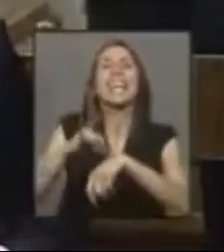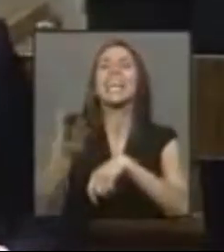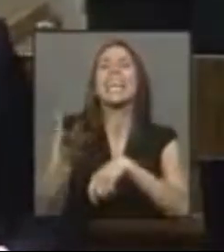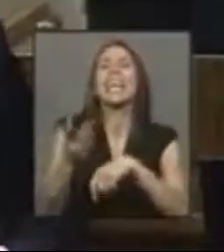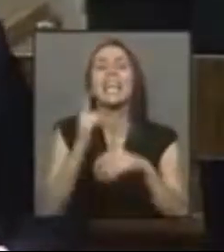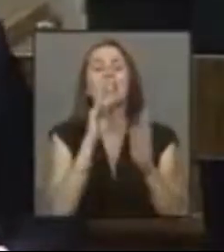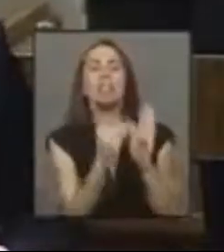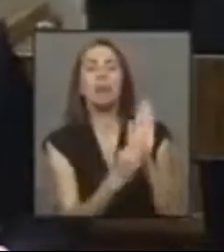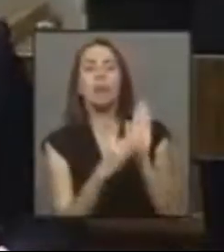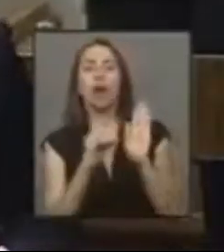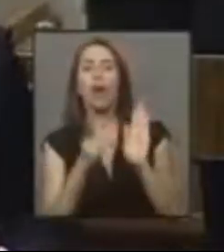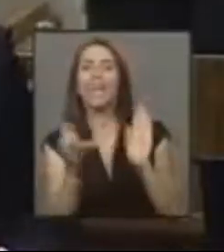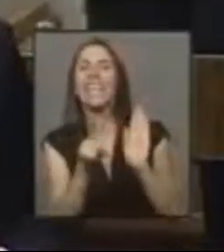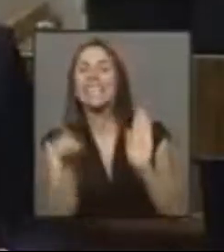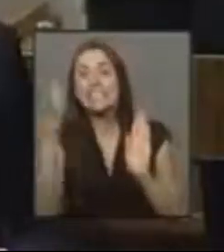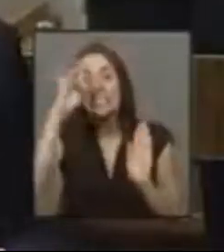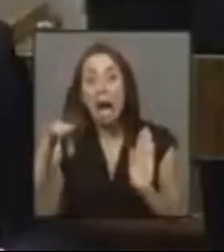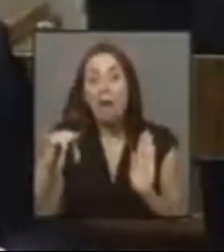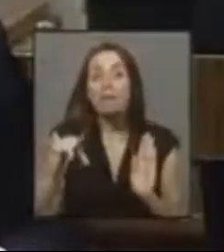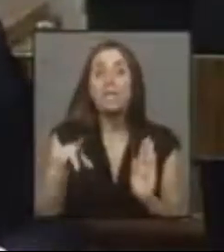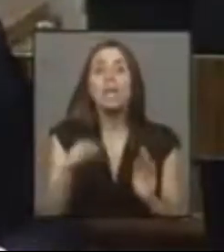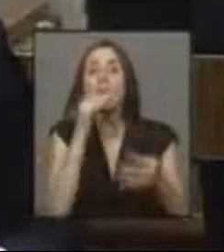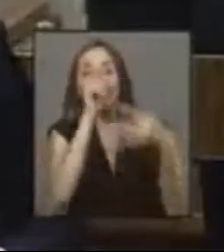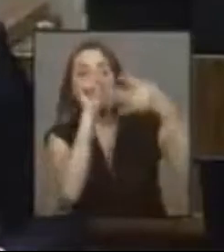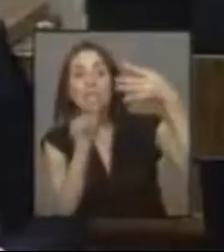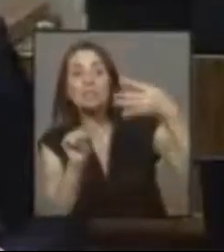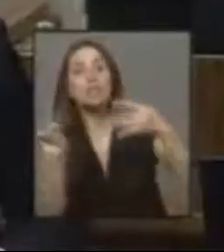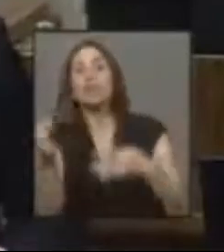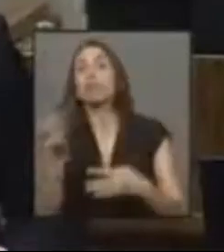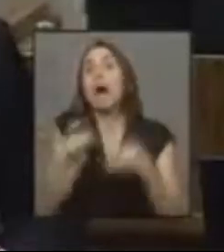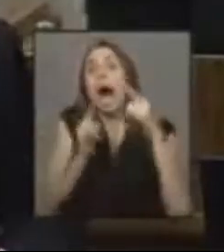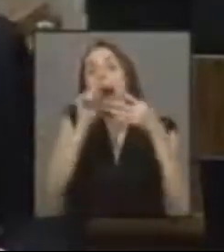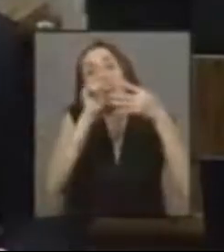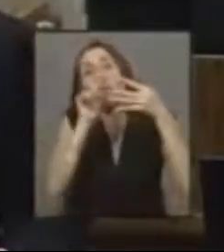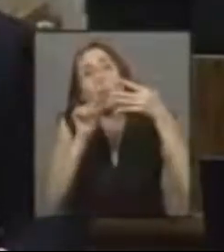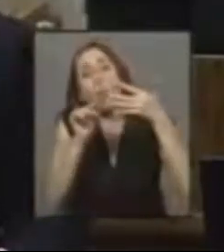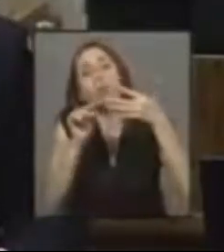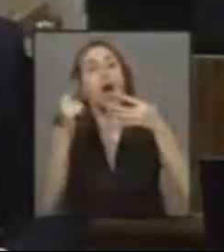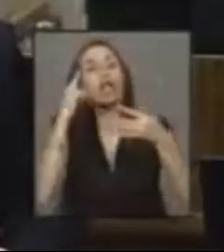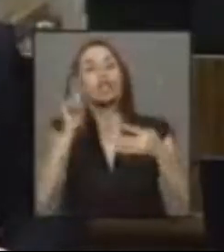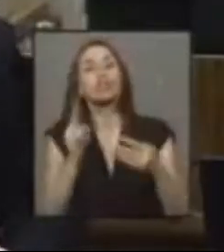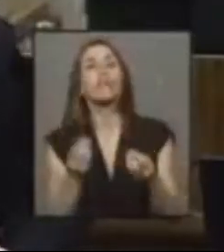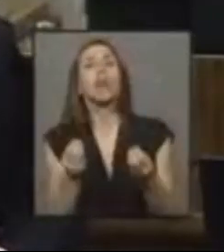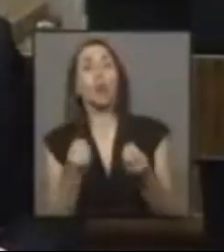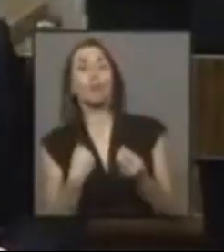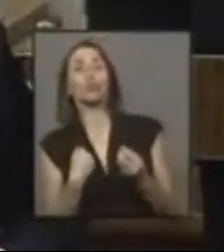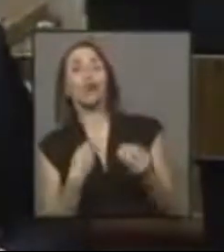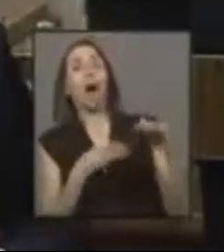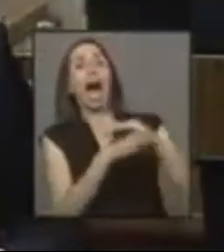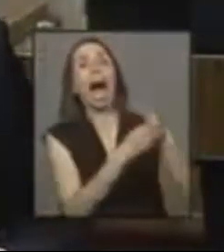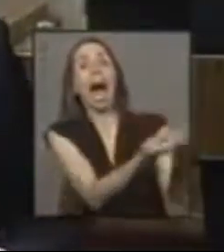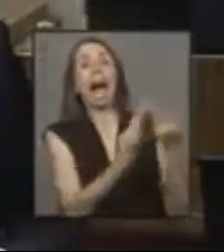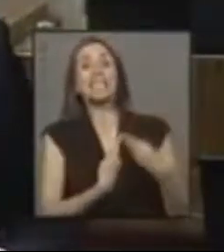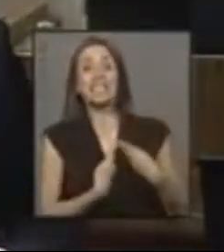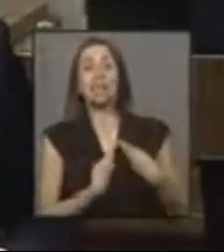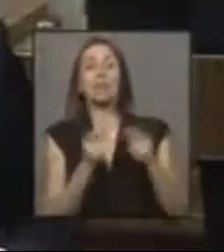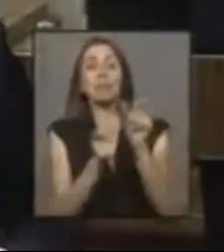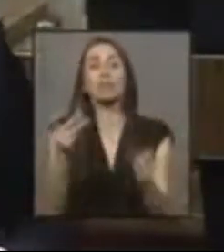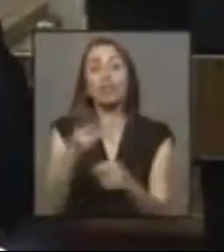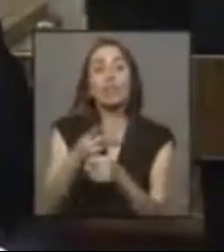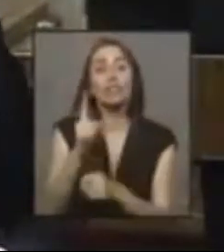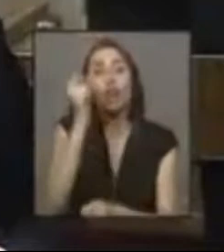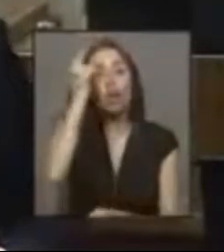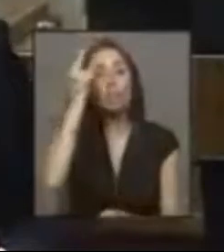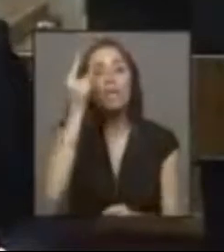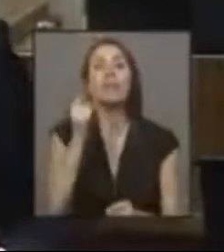están resguardadas en el GES, no las mencionan todas. Y si alguno las menciona, tampoco se saben cómo se acceder. Y muchos adultos mayores no entienden que